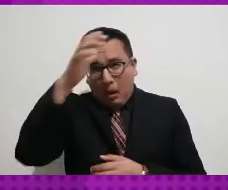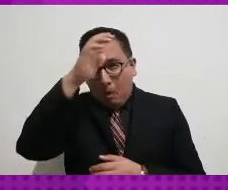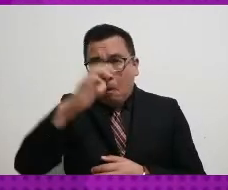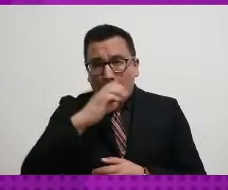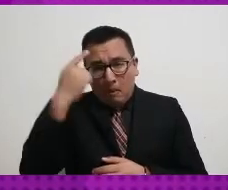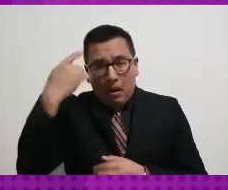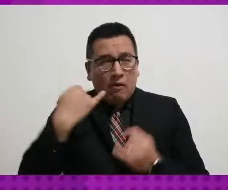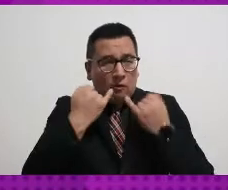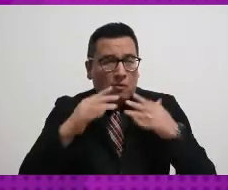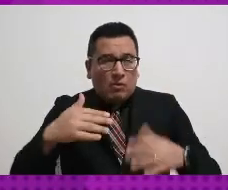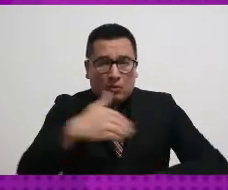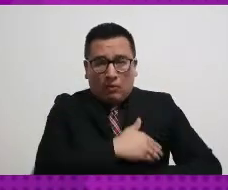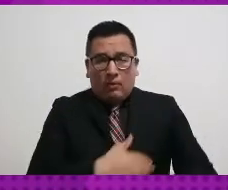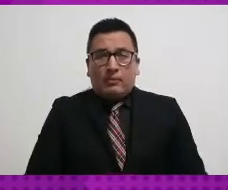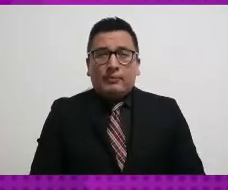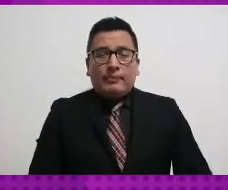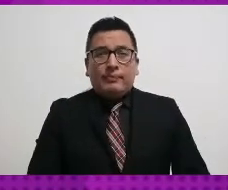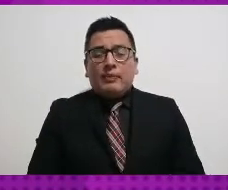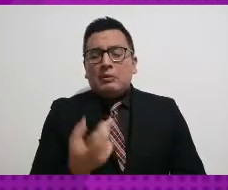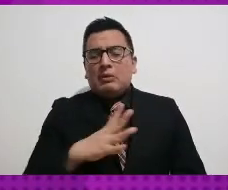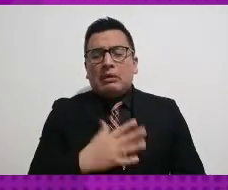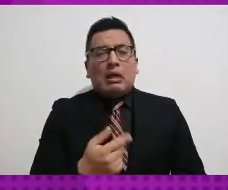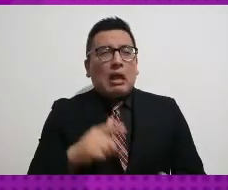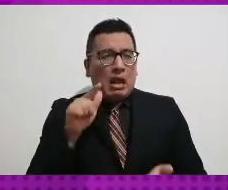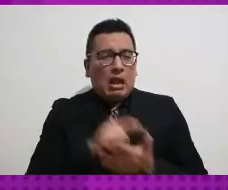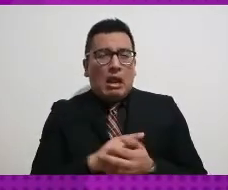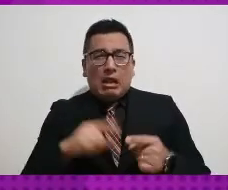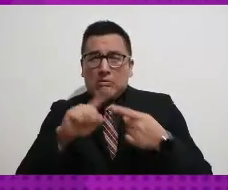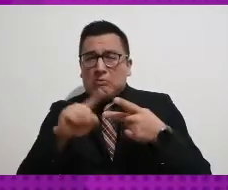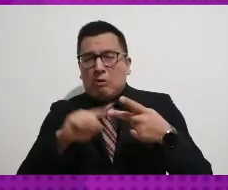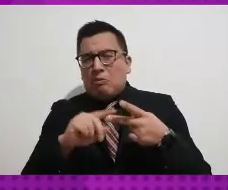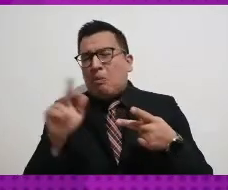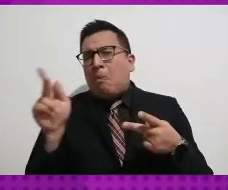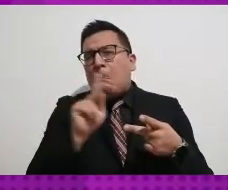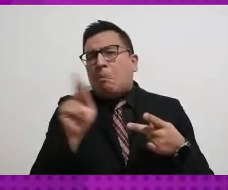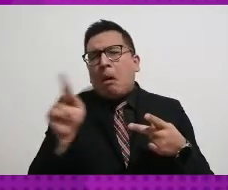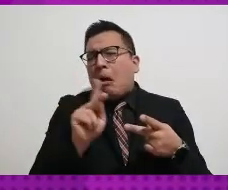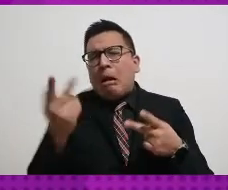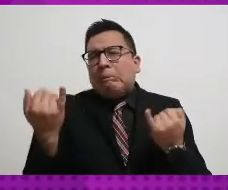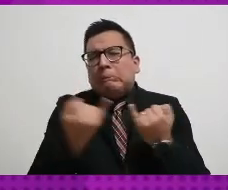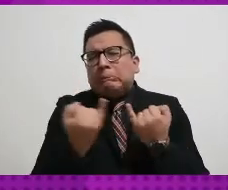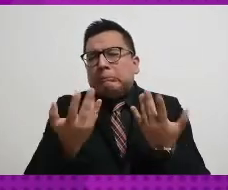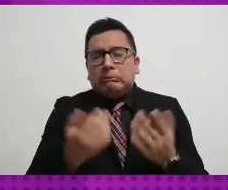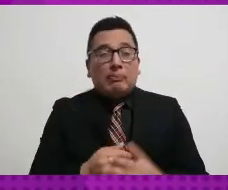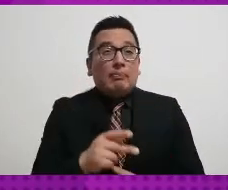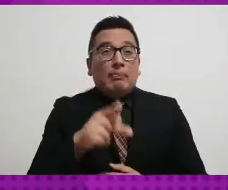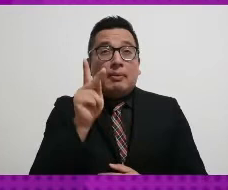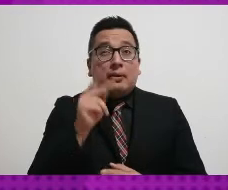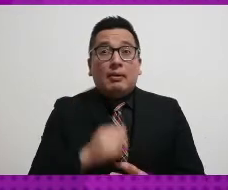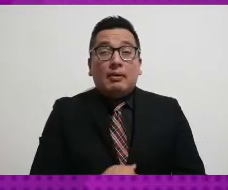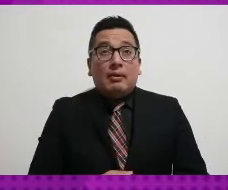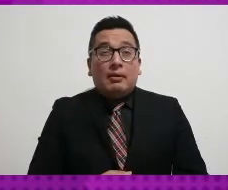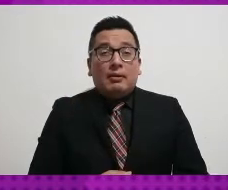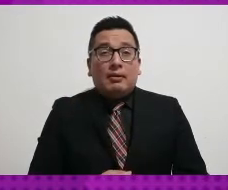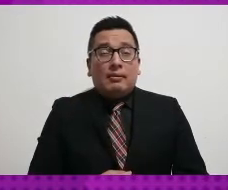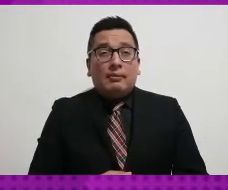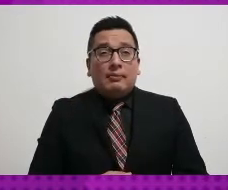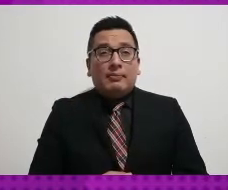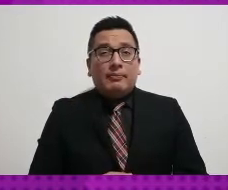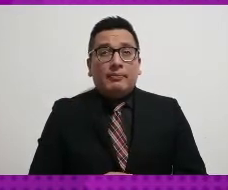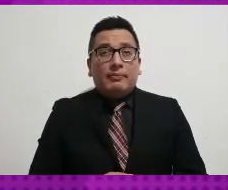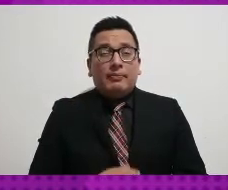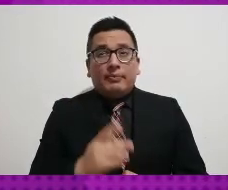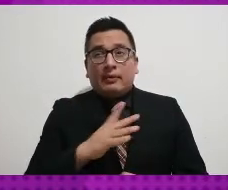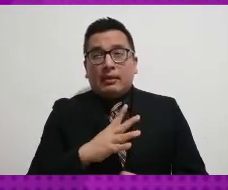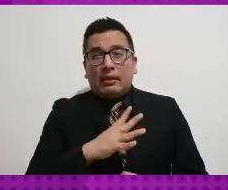de Coahuila de Zaragoza. Prácticamente estas dos leyes son muy similares, por no decir que son idénticas, pero se regulan